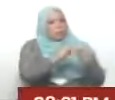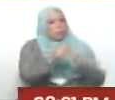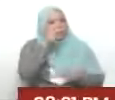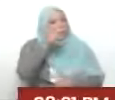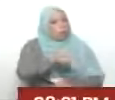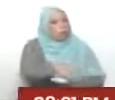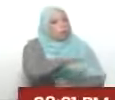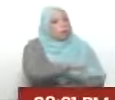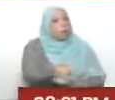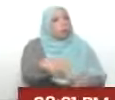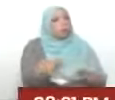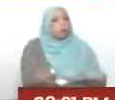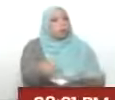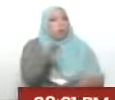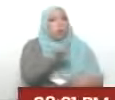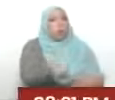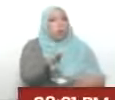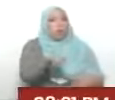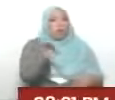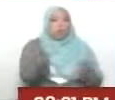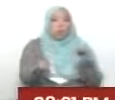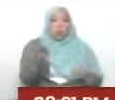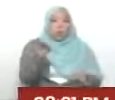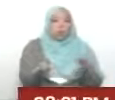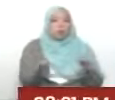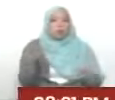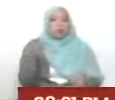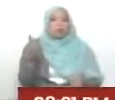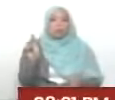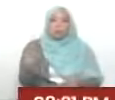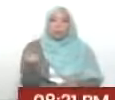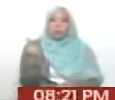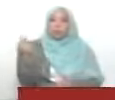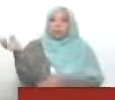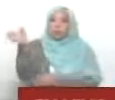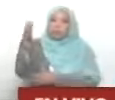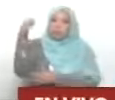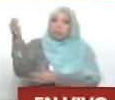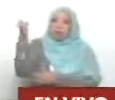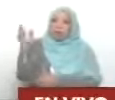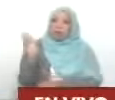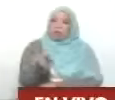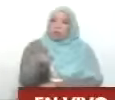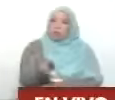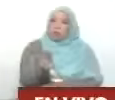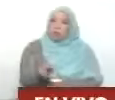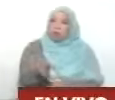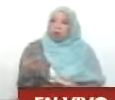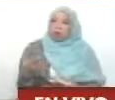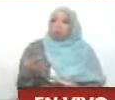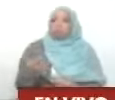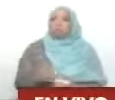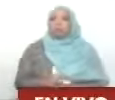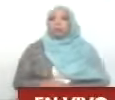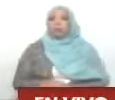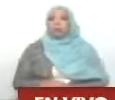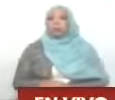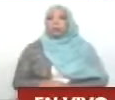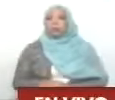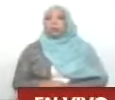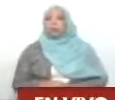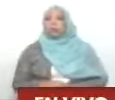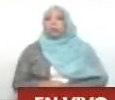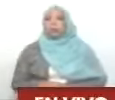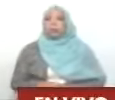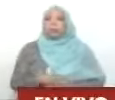calles y no veo a Primero Justicia contigo y tus banderas. Y te lo digo, por mucho